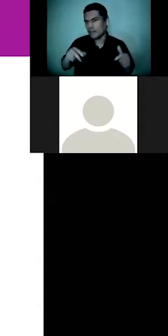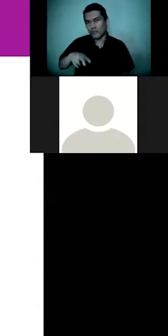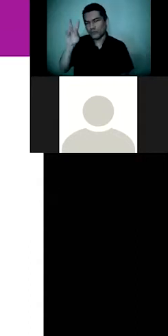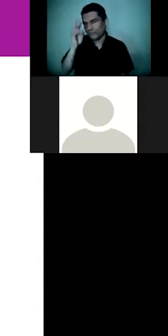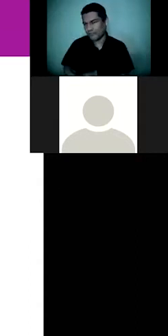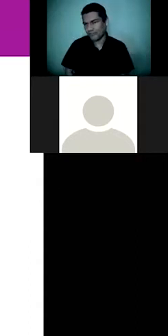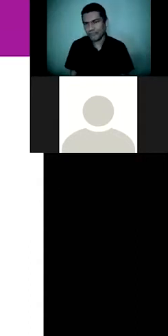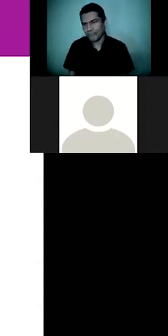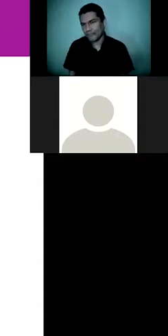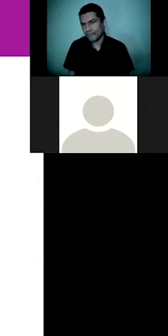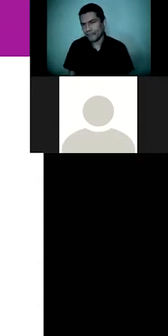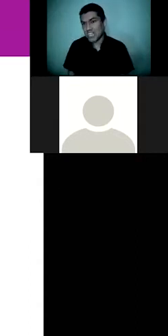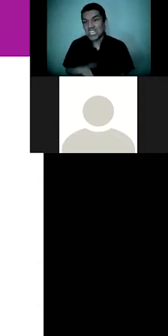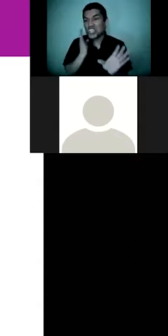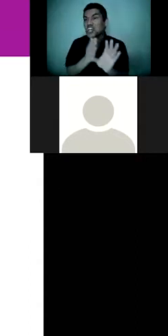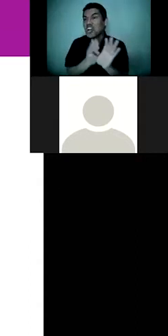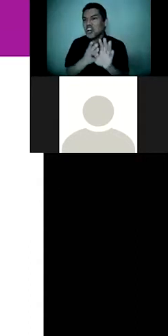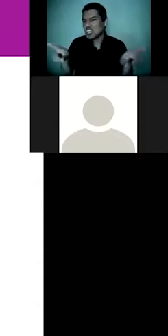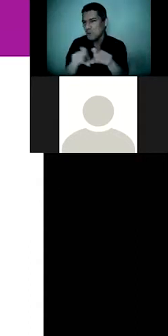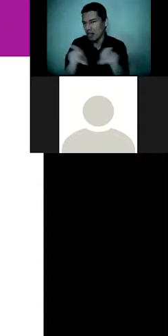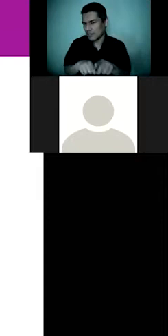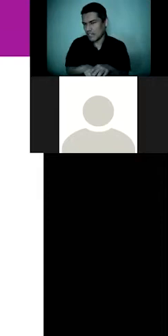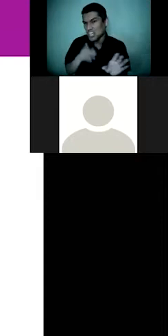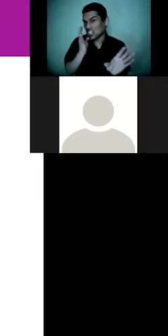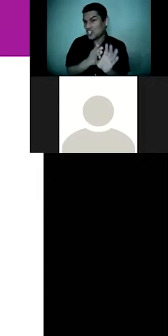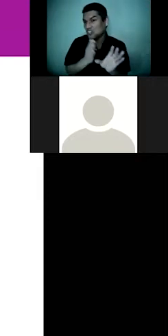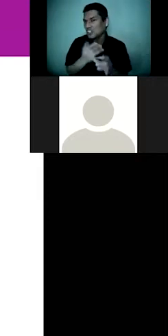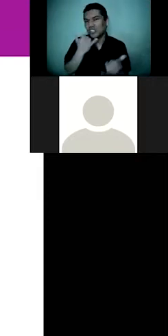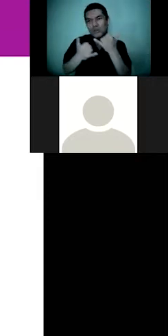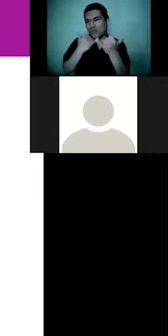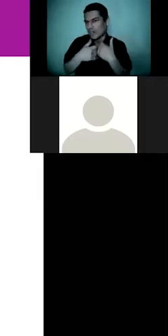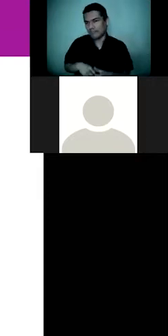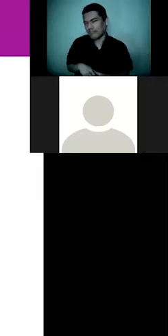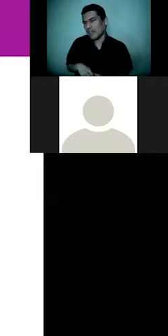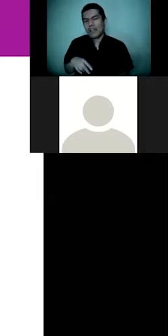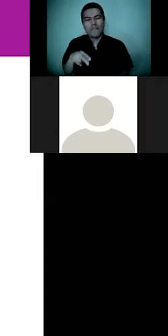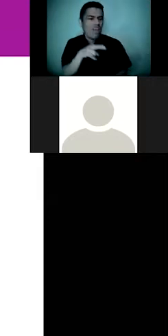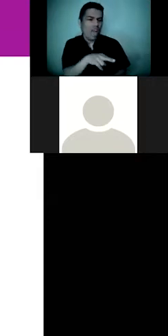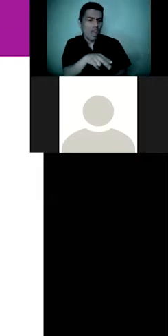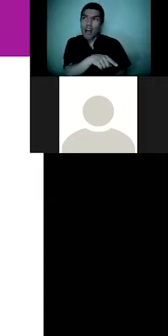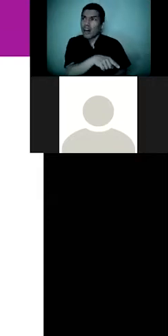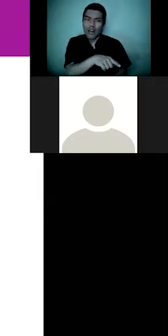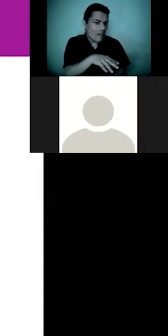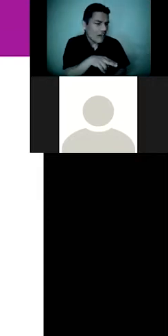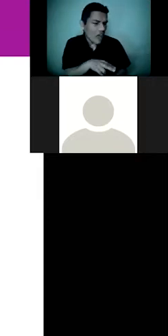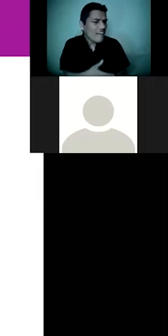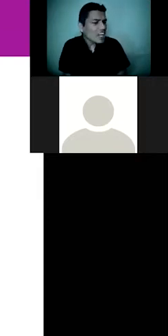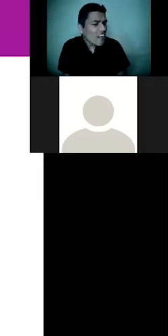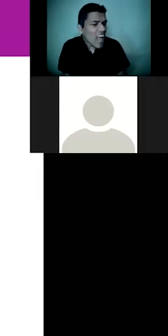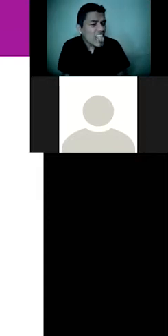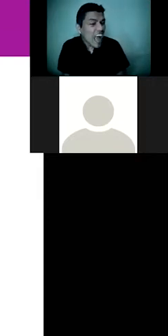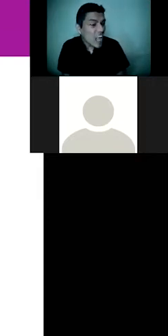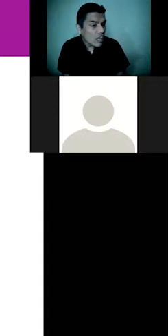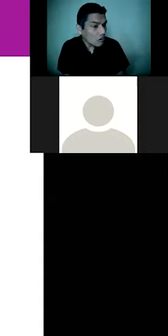tiene problemas grandes acá en el Perú. Ese es un problema grande. Los psicólogos igual. Los psicólogos igual se equivocan. Entonces, ¿lo ven? A